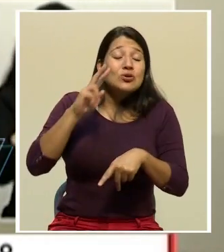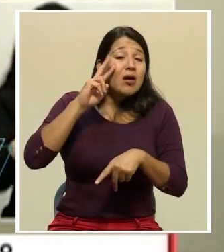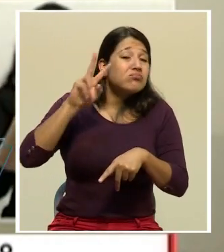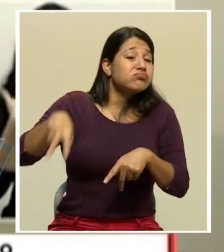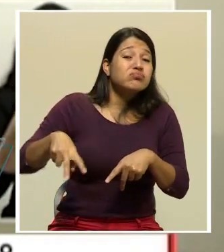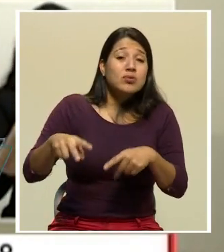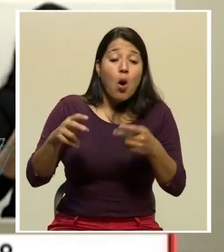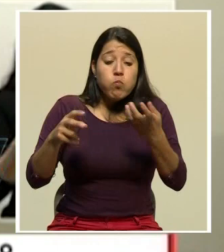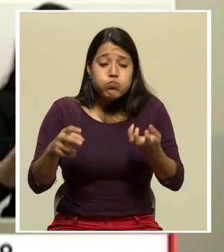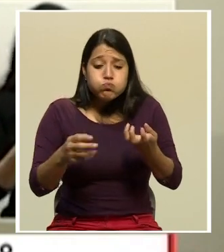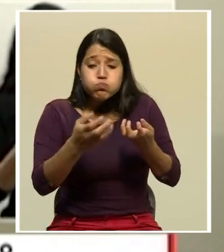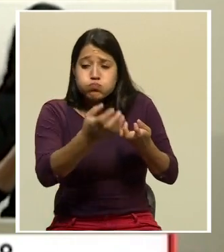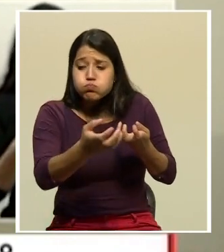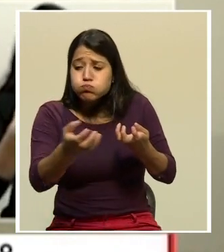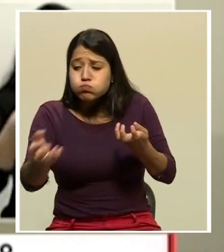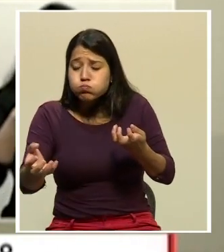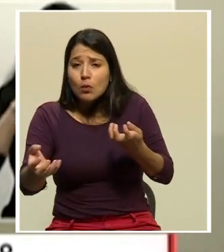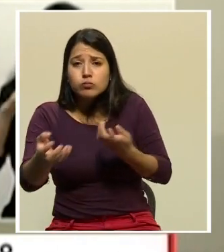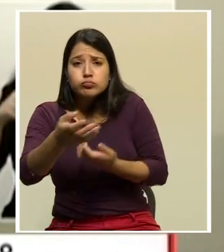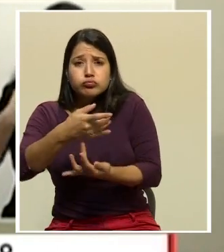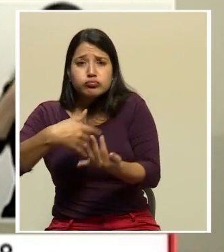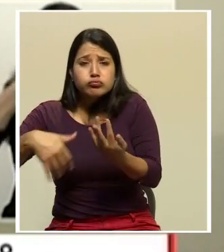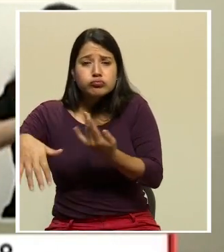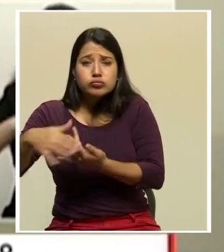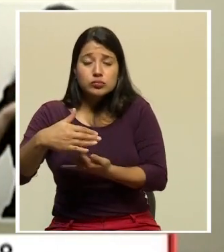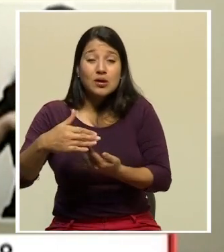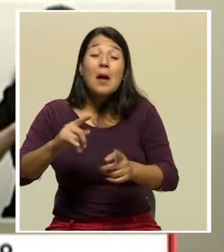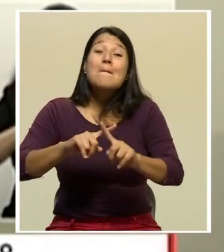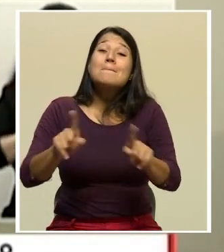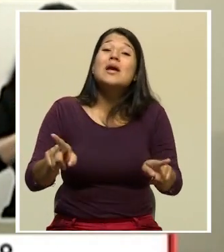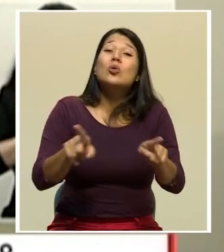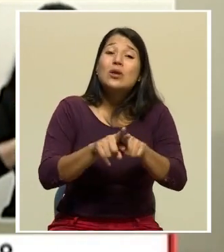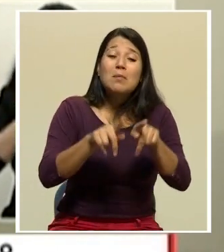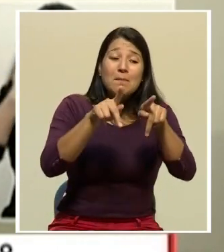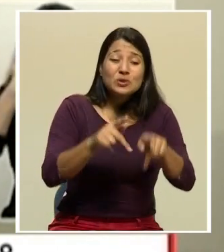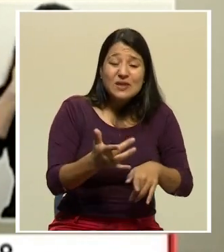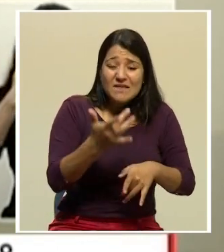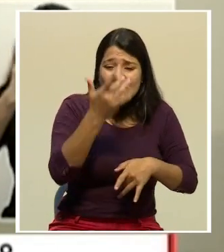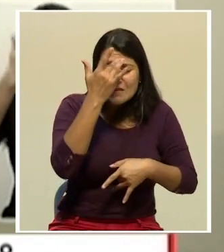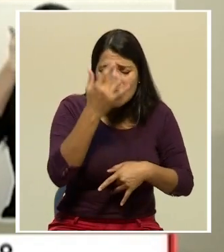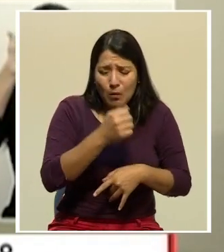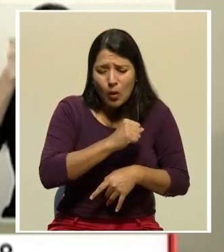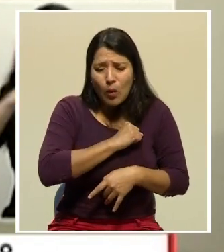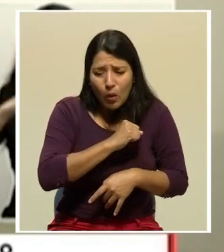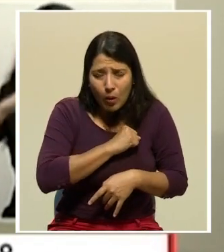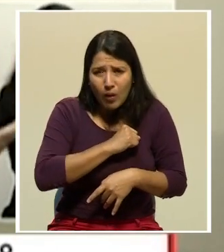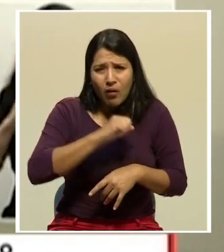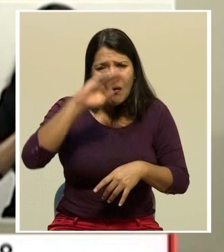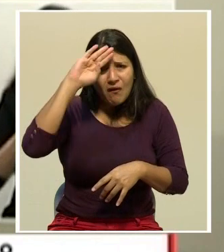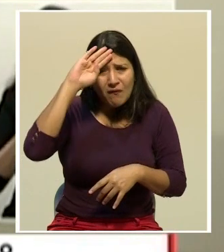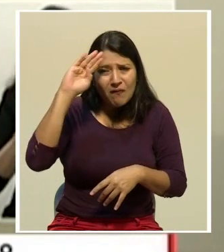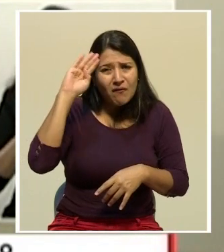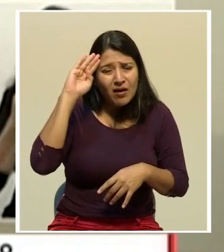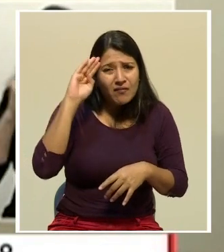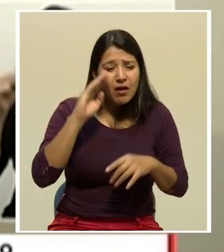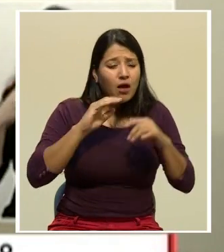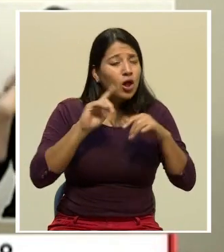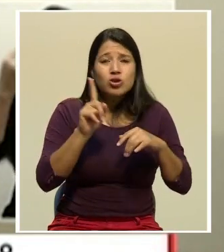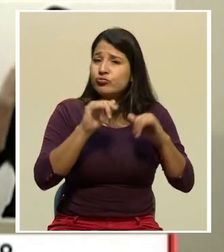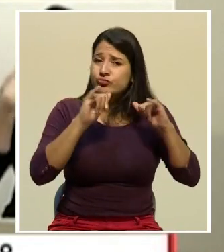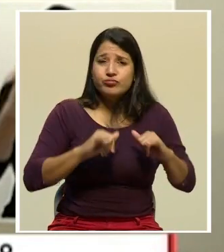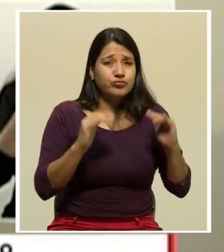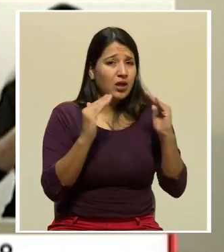incluso de personas que están enfermas, que están con tos, que están con fiebre y no se quedan en su casa. Siguen haciendo su vida